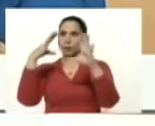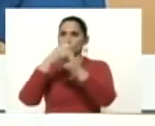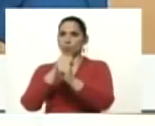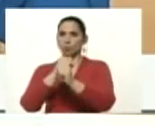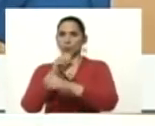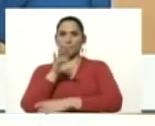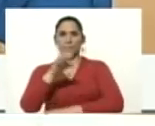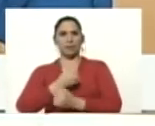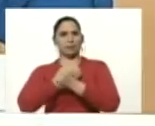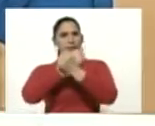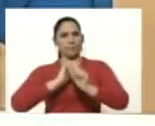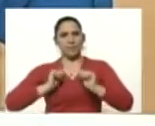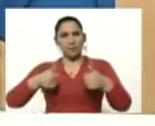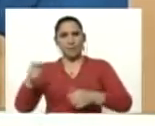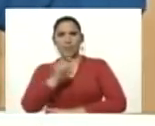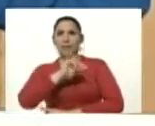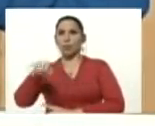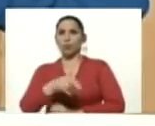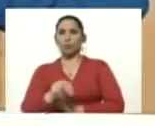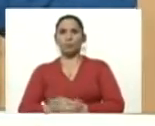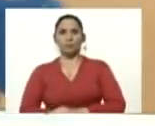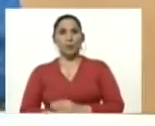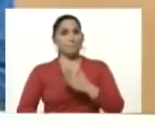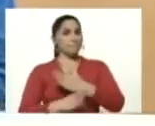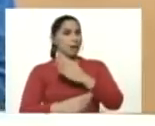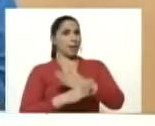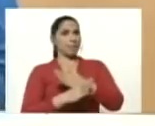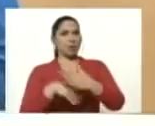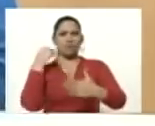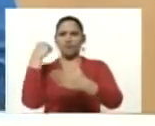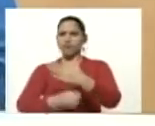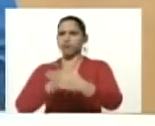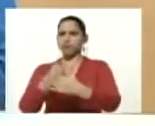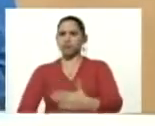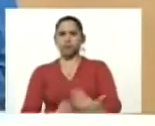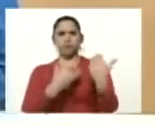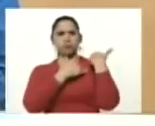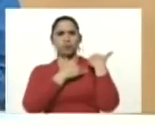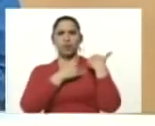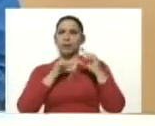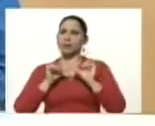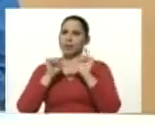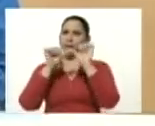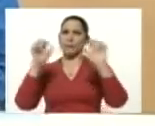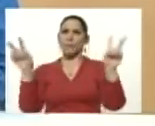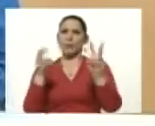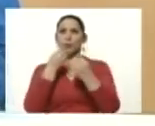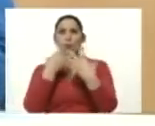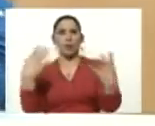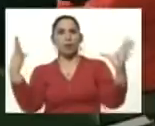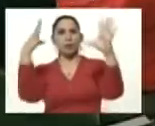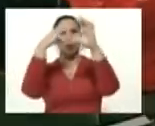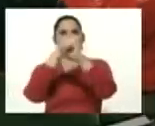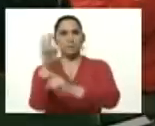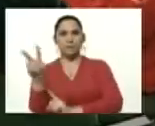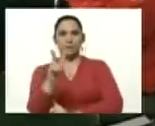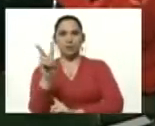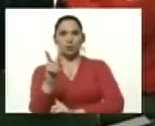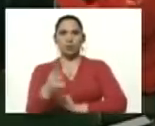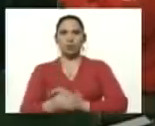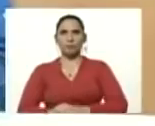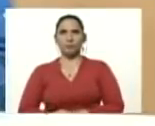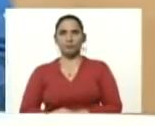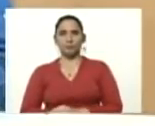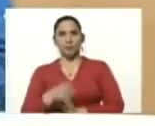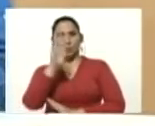Patria querida, ha arrancado el mes de junio y vamos en batalla y seguiremos en victoria. Buenas noches a toda Venezuela.